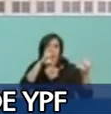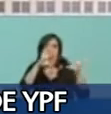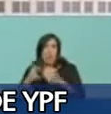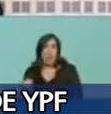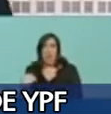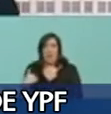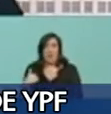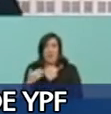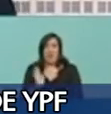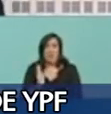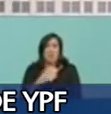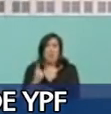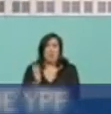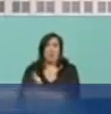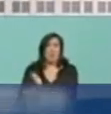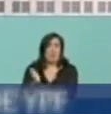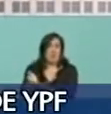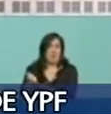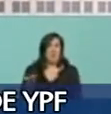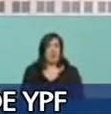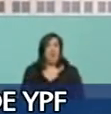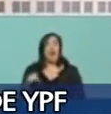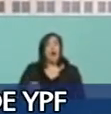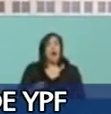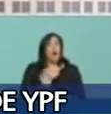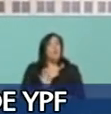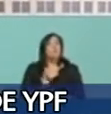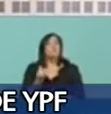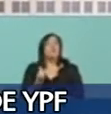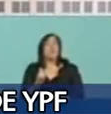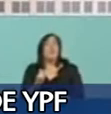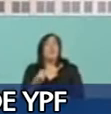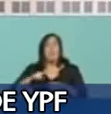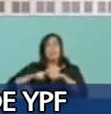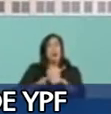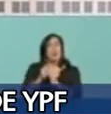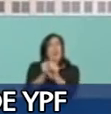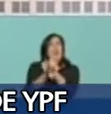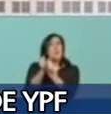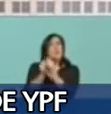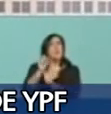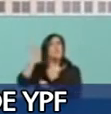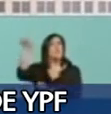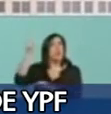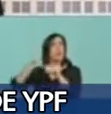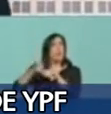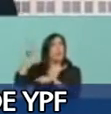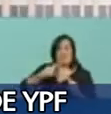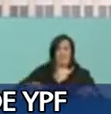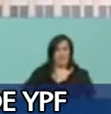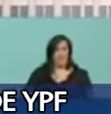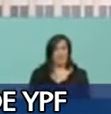pero lo más grave nos tomaríamos en un país inviable por políticas empresariales y no por falta de